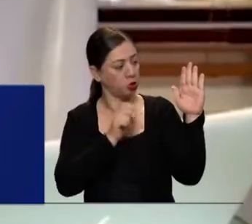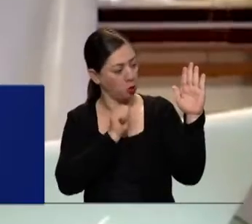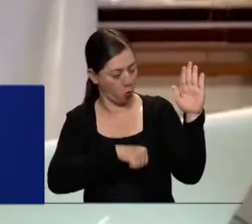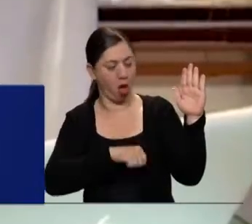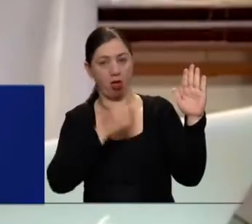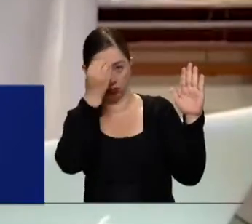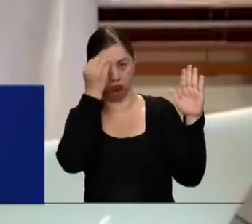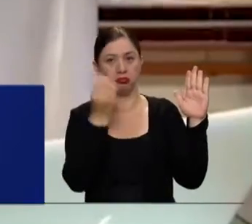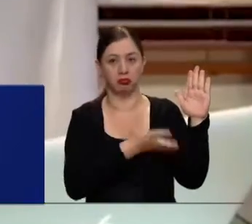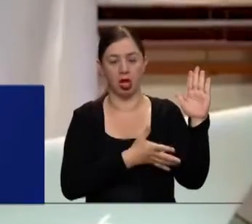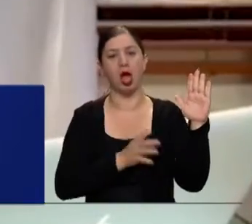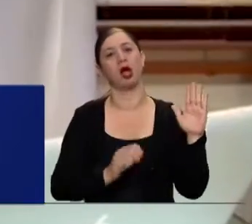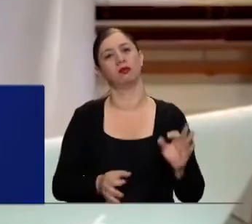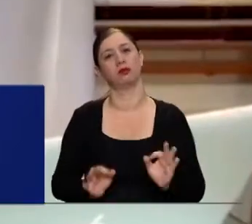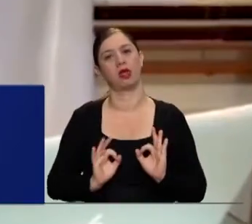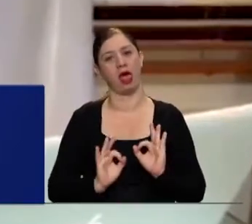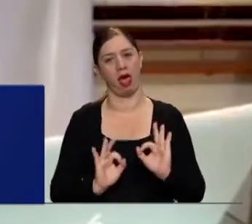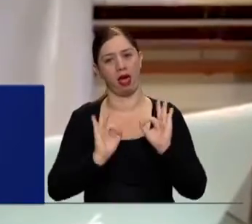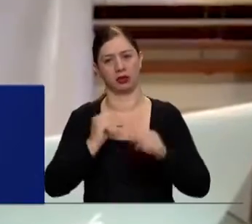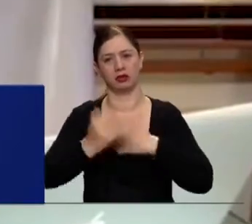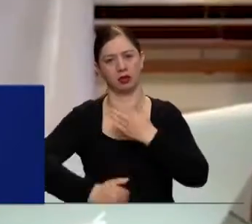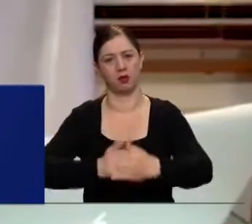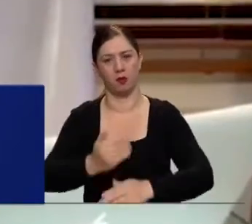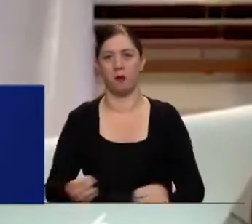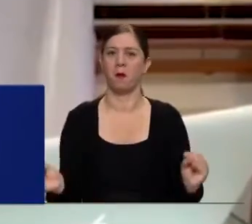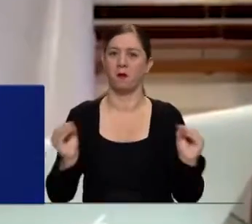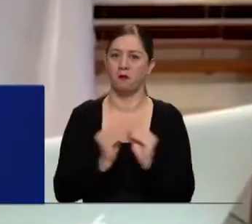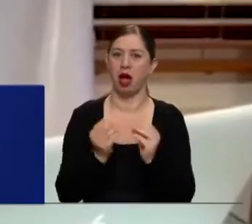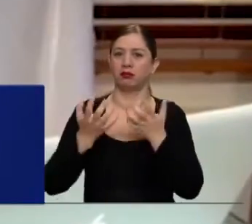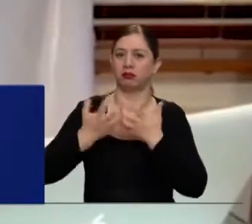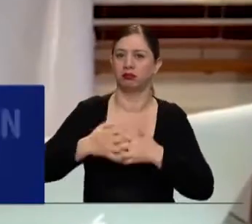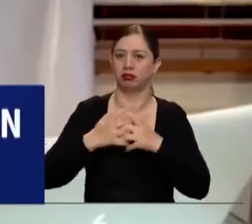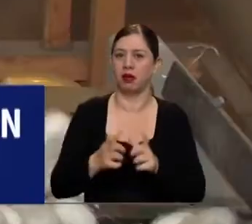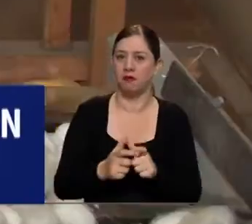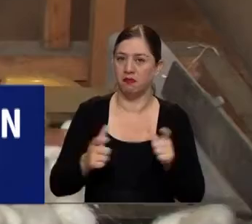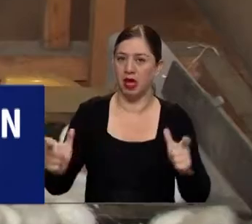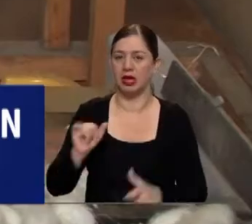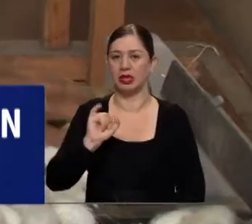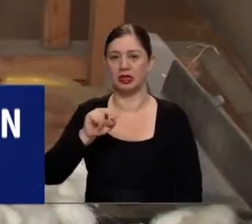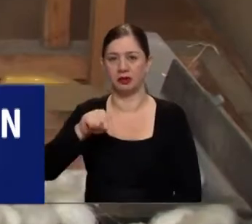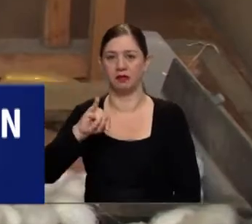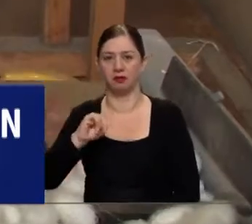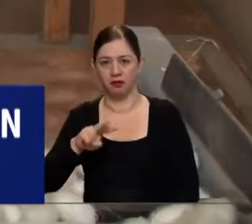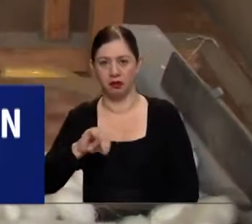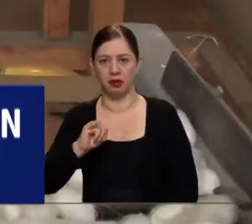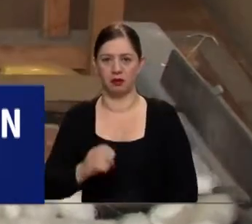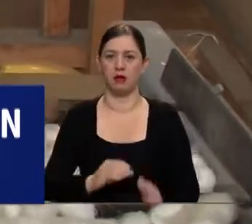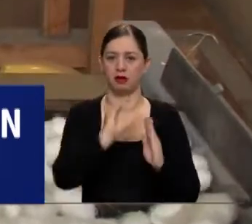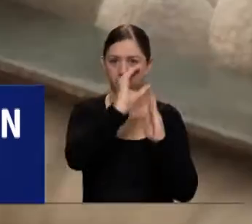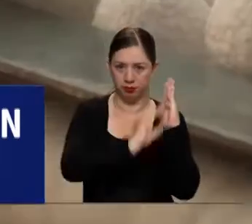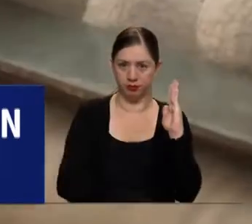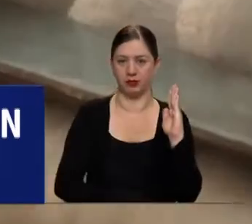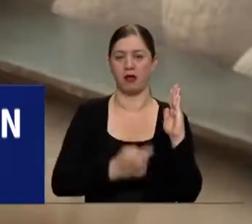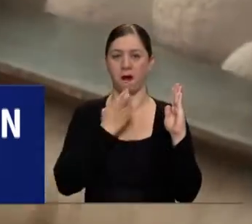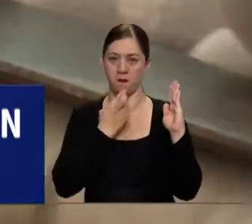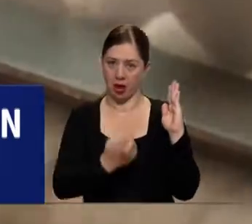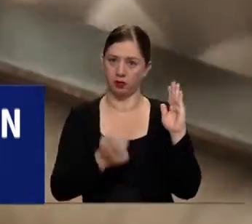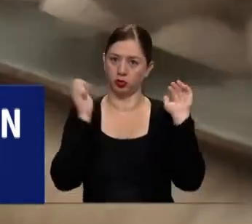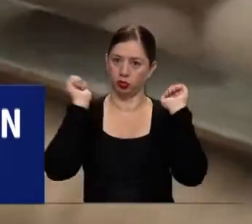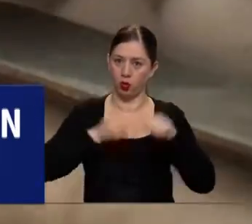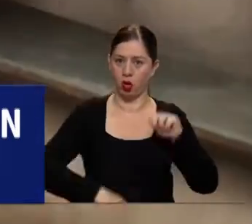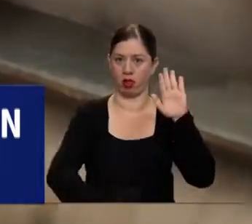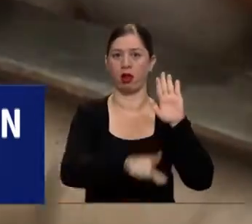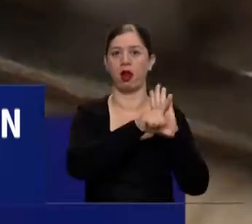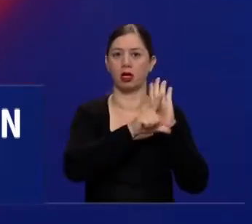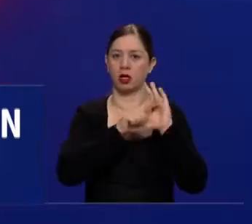condiciones. Muchos éxitos en el proceso. Queremos más empresas con registros sanitarios, con notificaciones y con licencias para llegar a